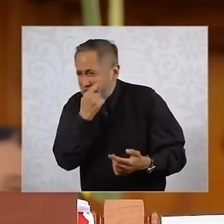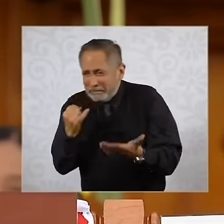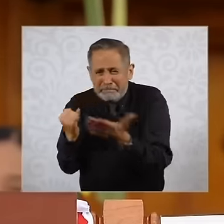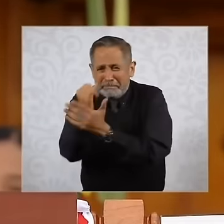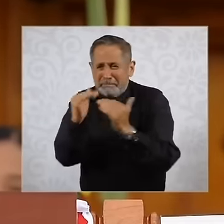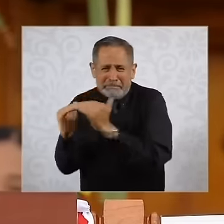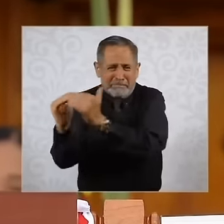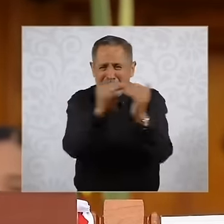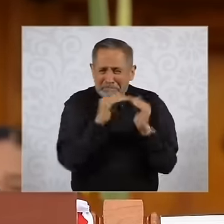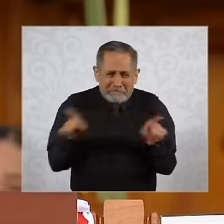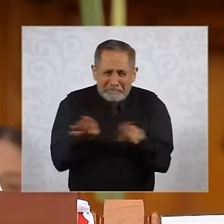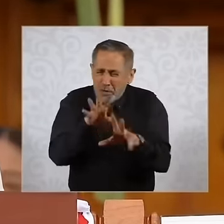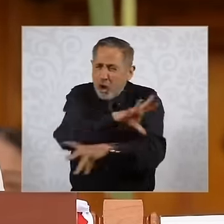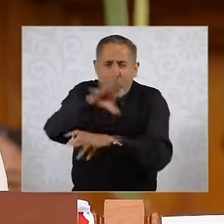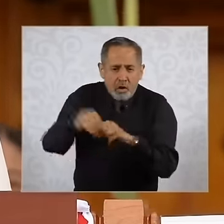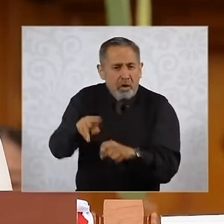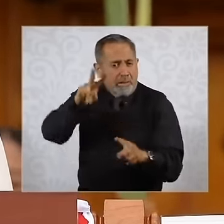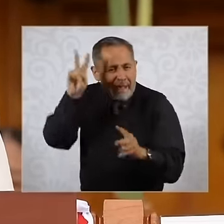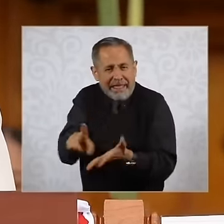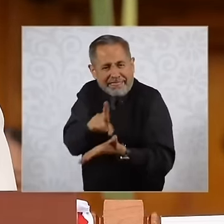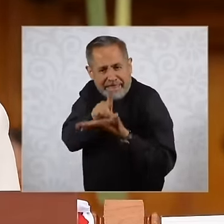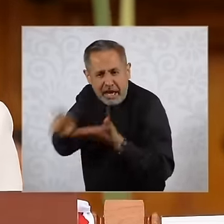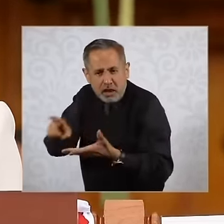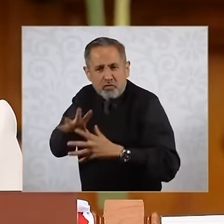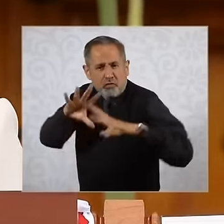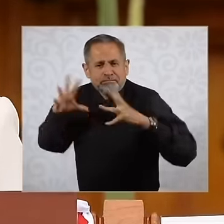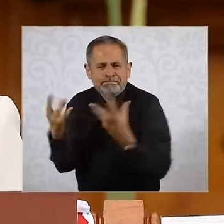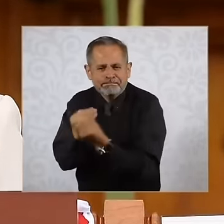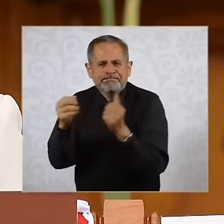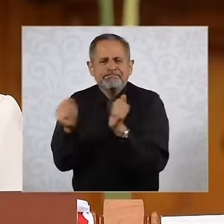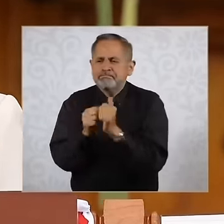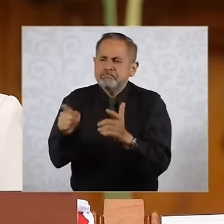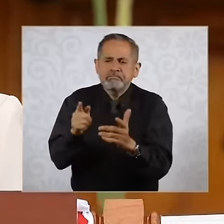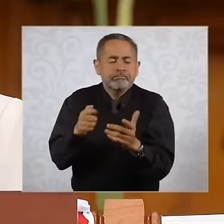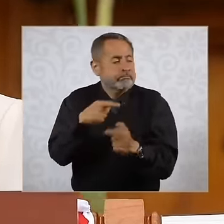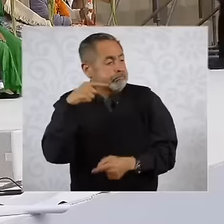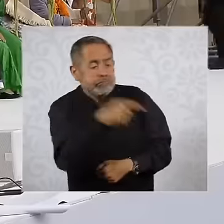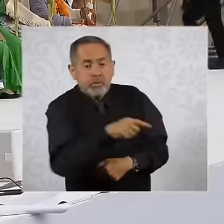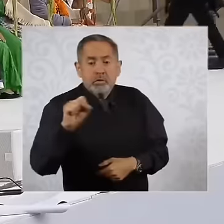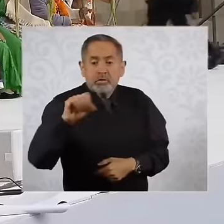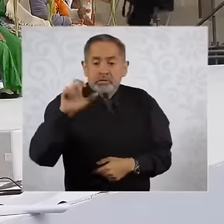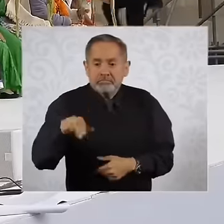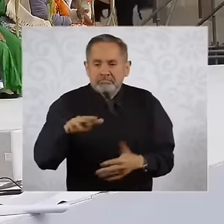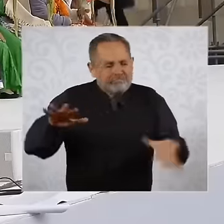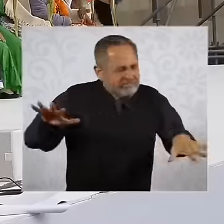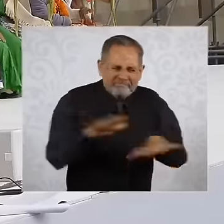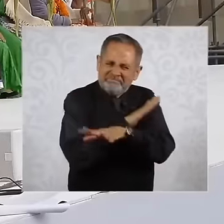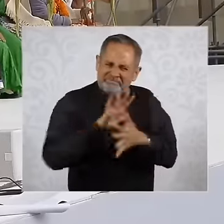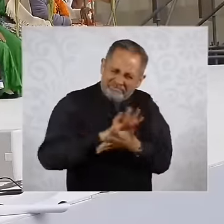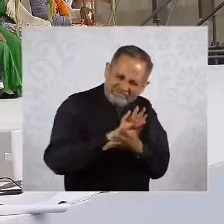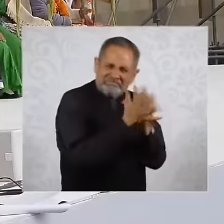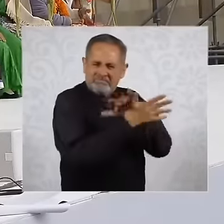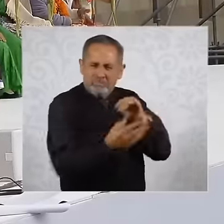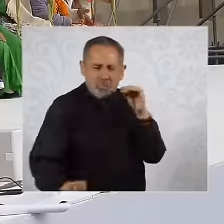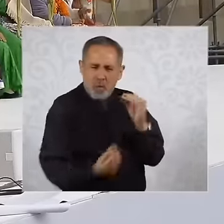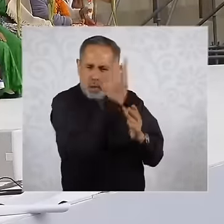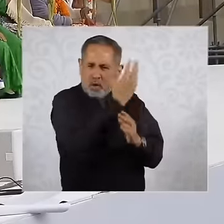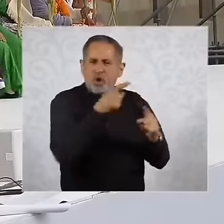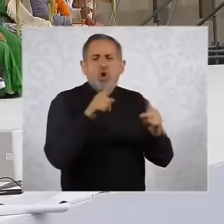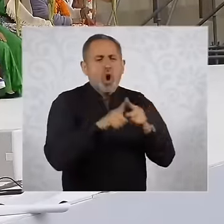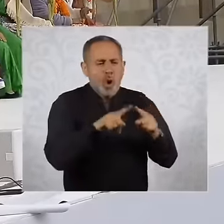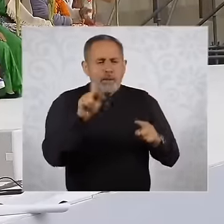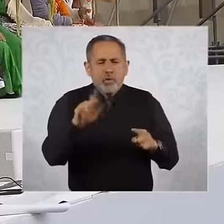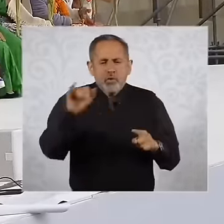estado de derecho que vamos a construir con el cambio en la Suprema Corte de Justicia de la Nación y el